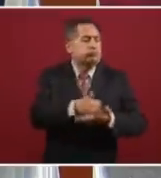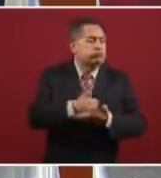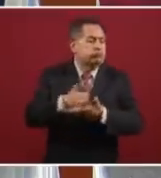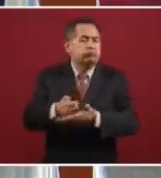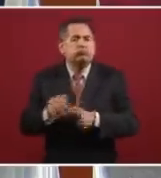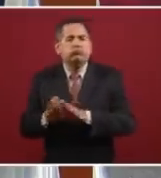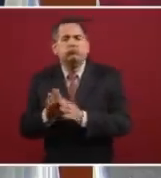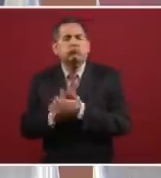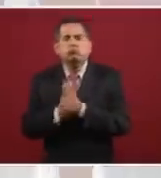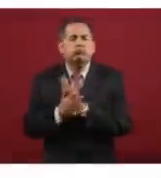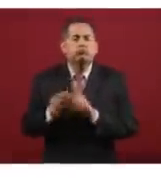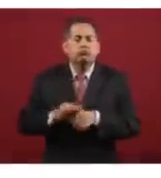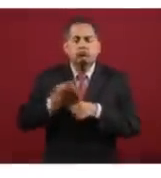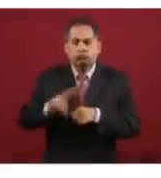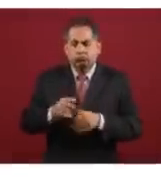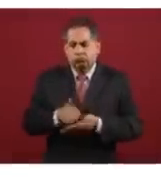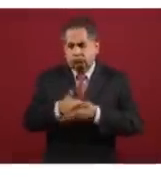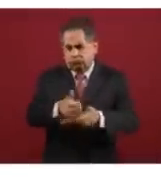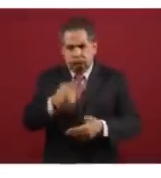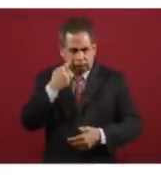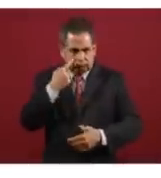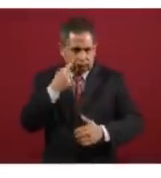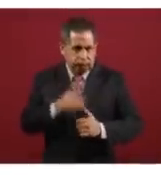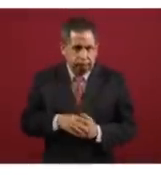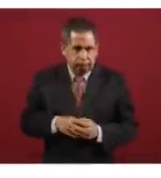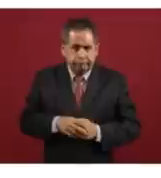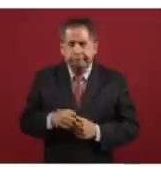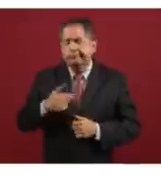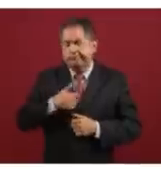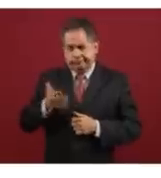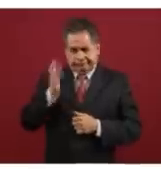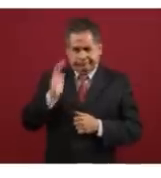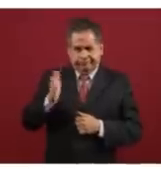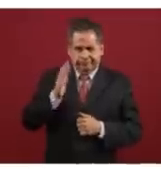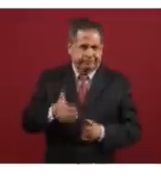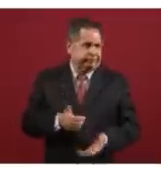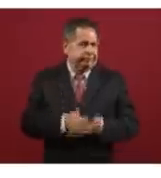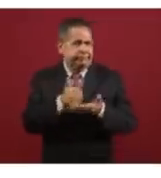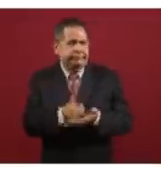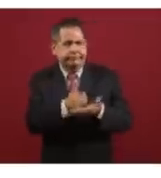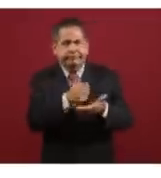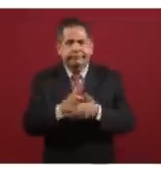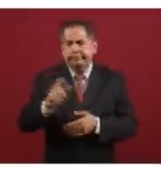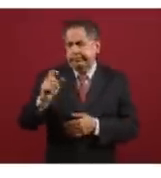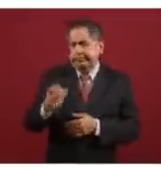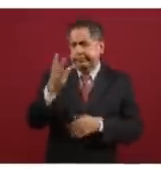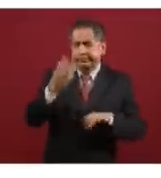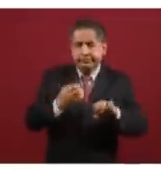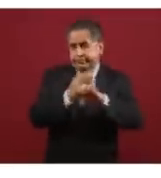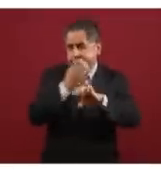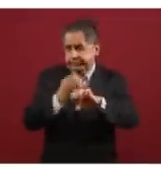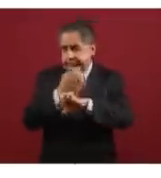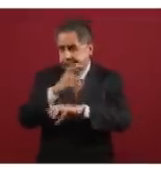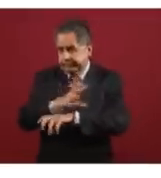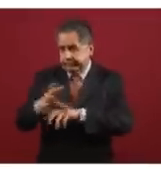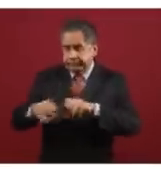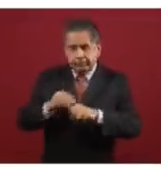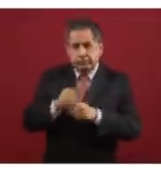materializamos a través de la labor social. Hemos realizado labor social en 23 entidades federativas